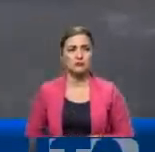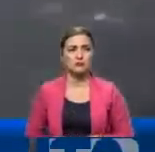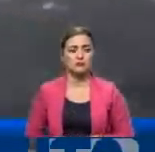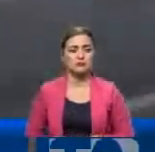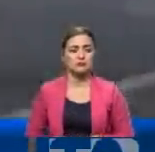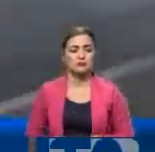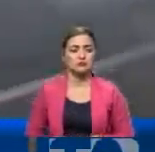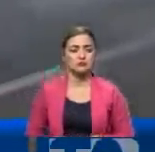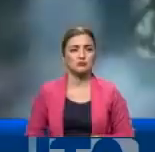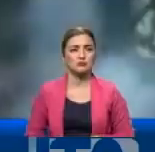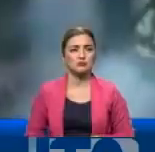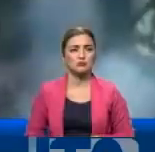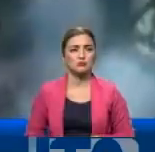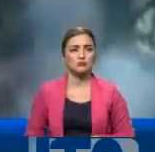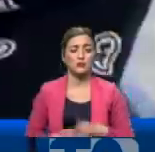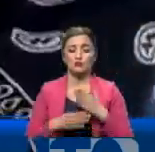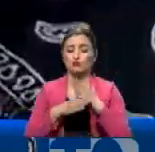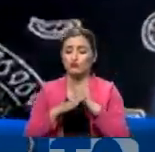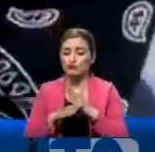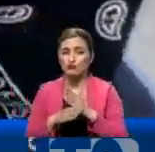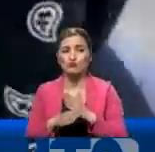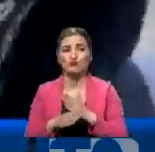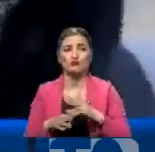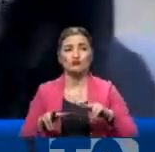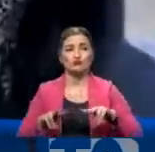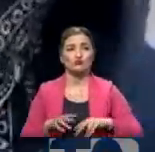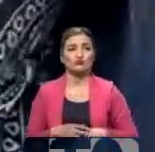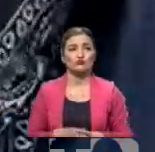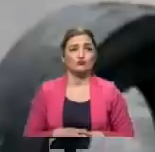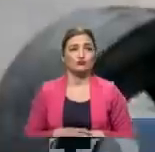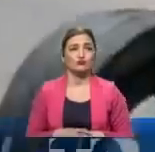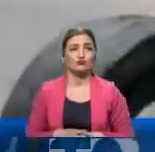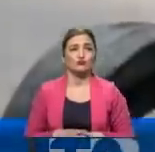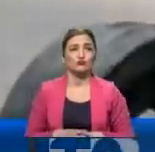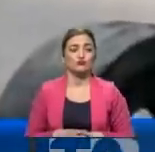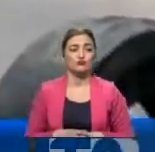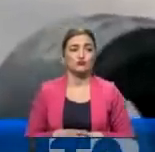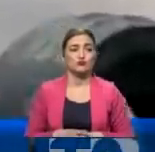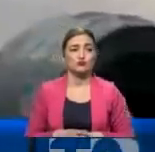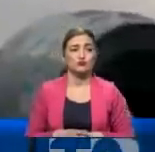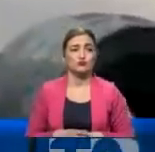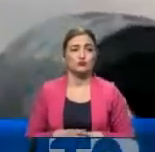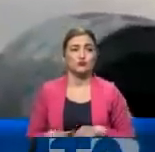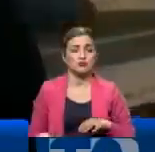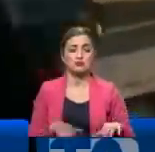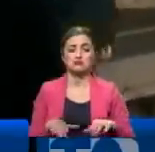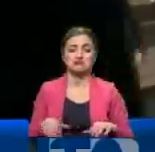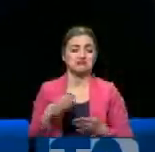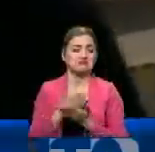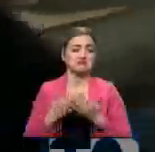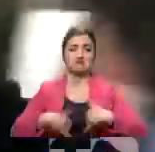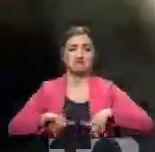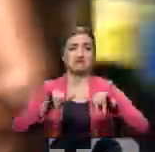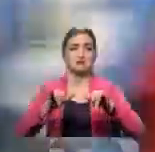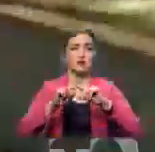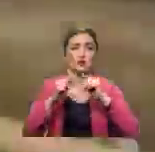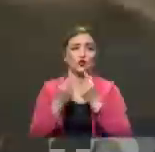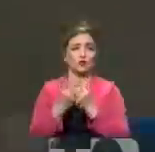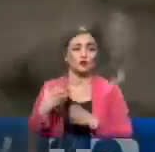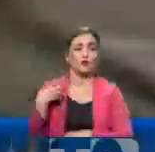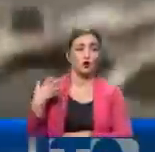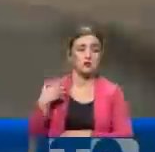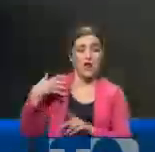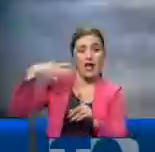Sin embargo, no se limita solo a los bloqueos. No dejar pasar a ningún carro, la verdad. Indefinido, totalmente, indefinido. Y un grupo de manifestantes